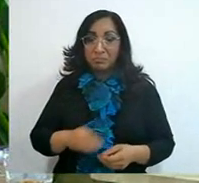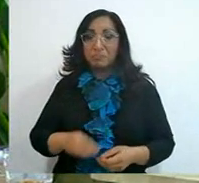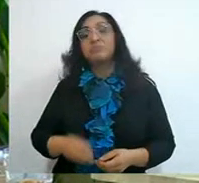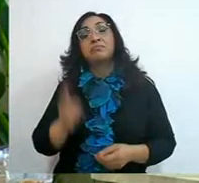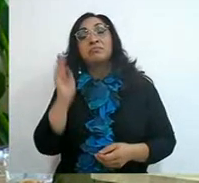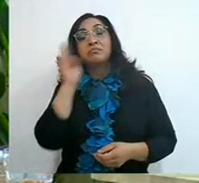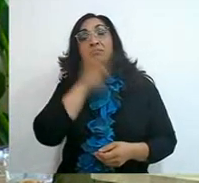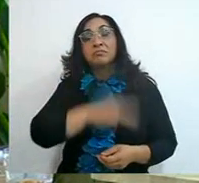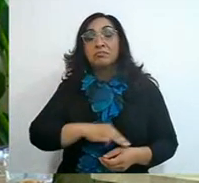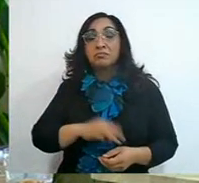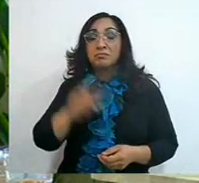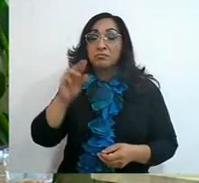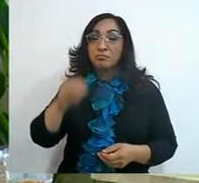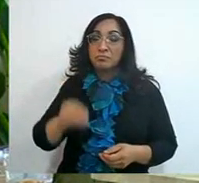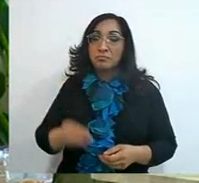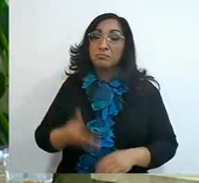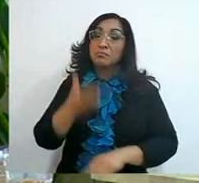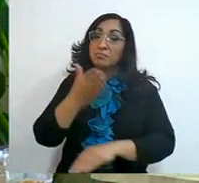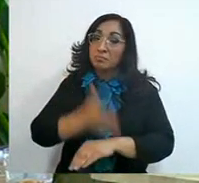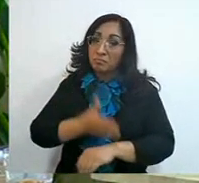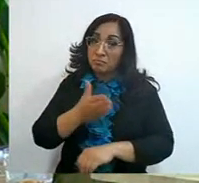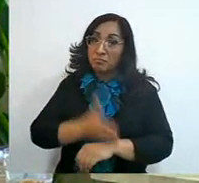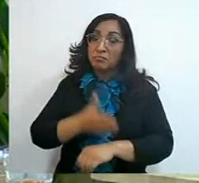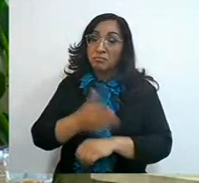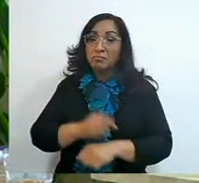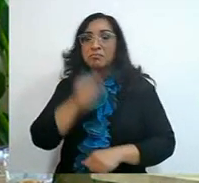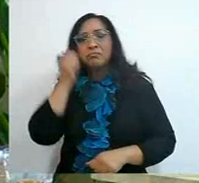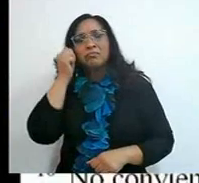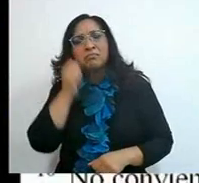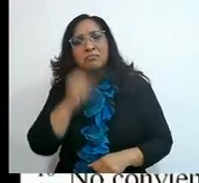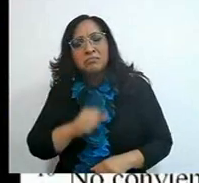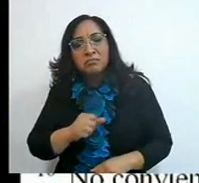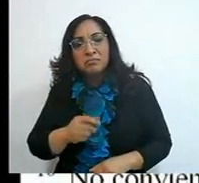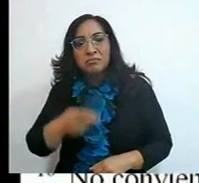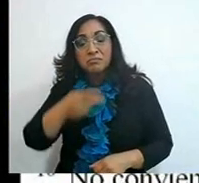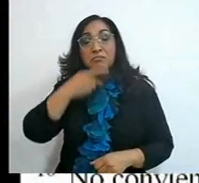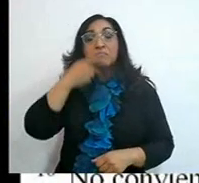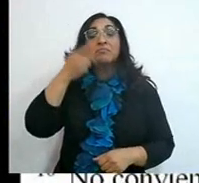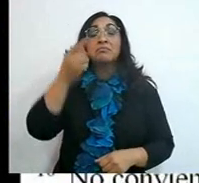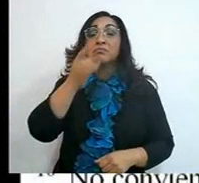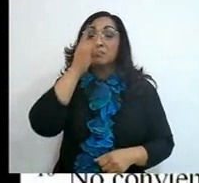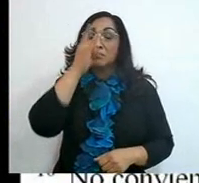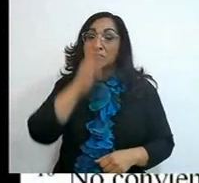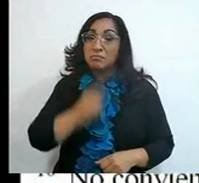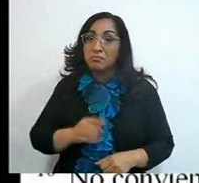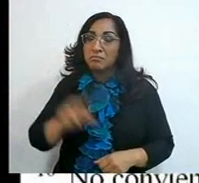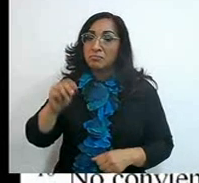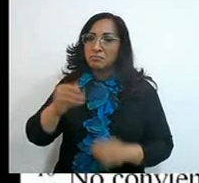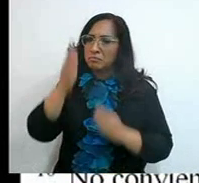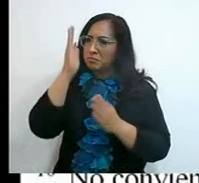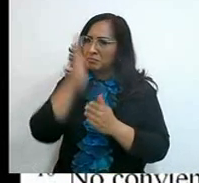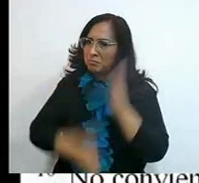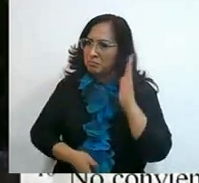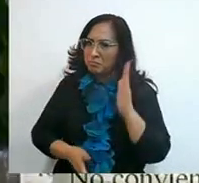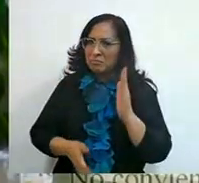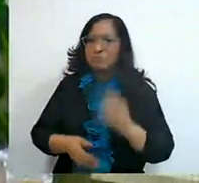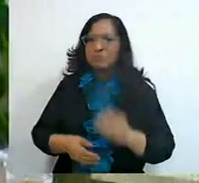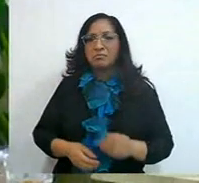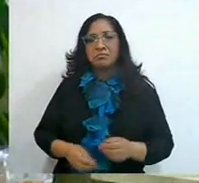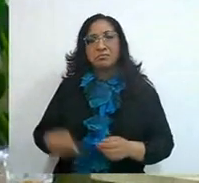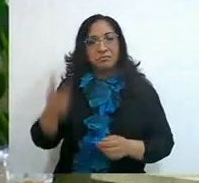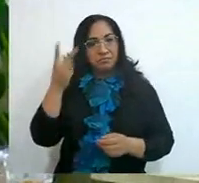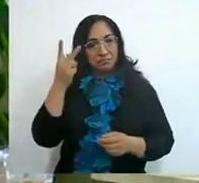falso no quedará sin castigo. Así es. Y el que habla mentiras no escapará. Los